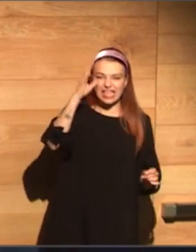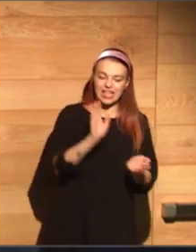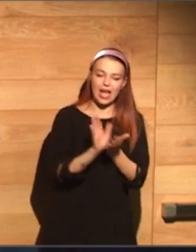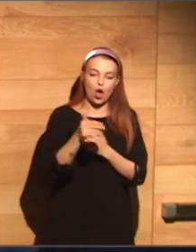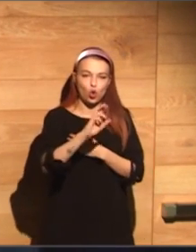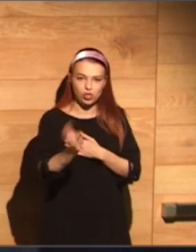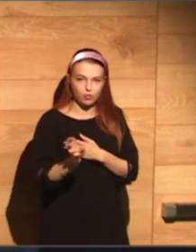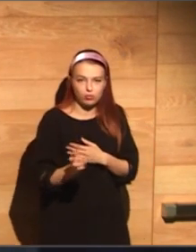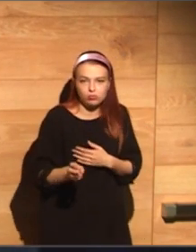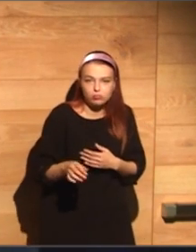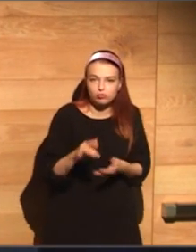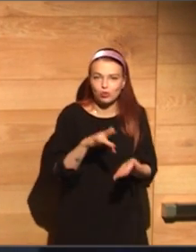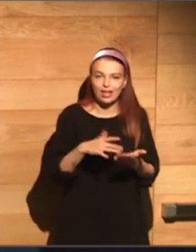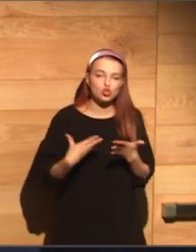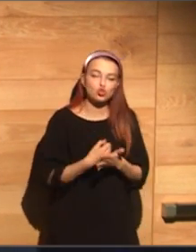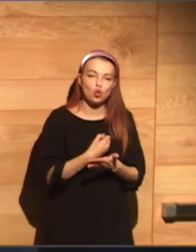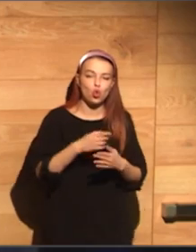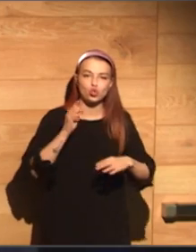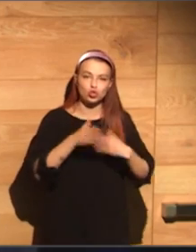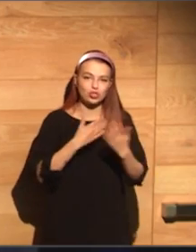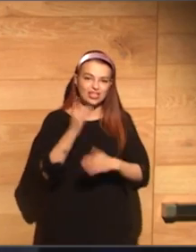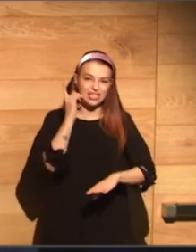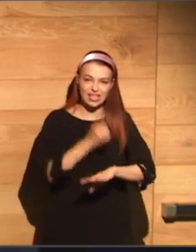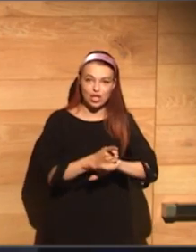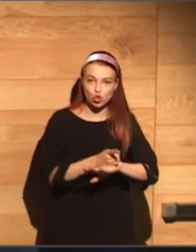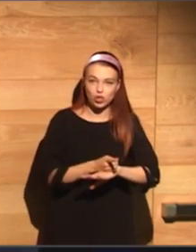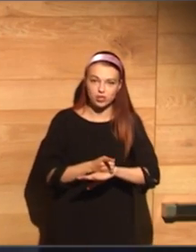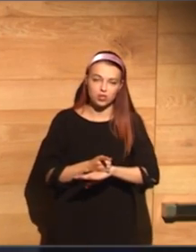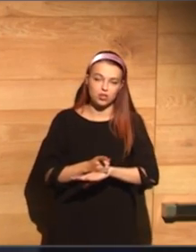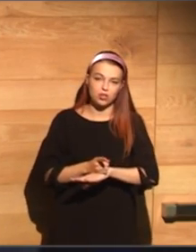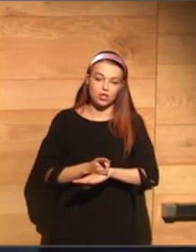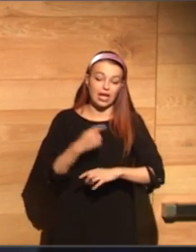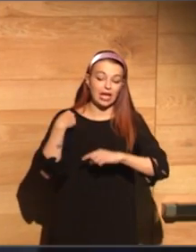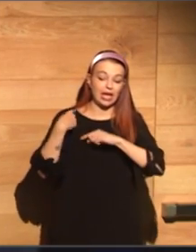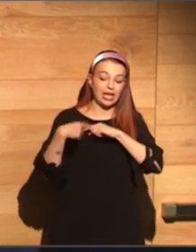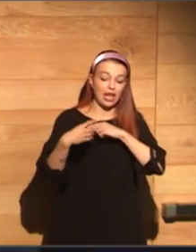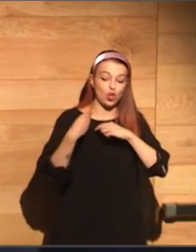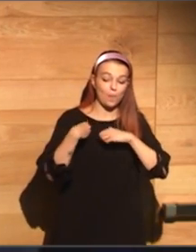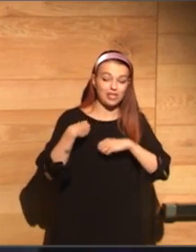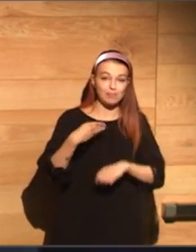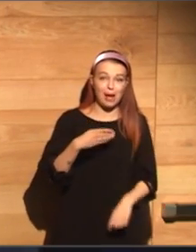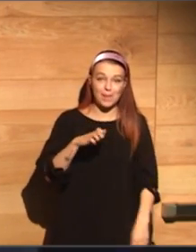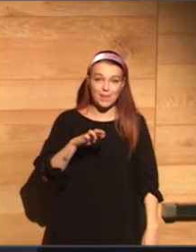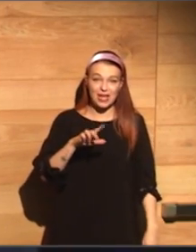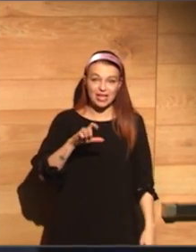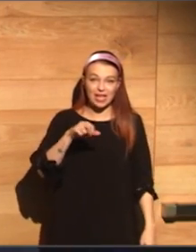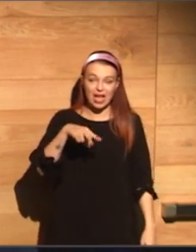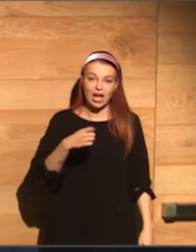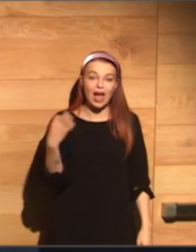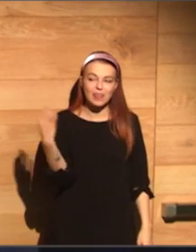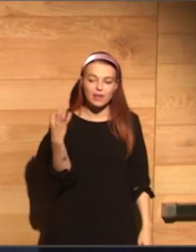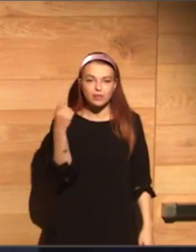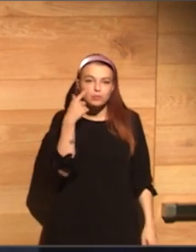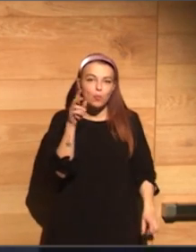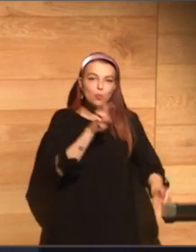Bardem y Berlanga y los compañeros de Saura, los compañeros de su generación, tenían que buscar, Saura es posterior, pero en fin,